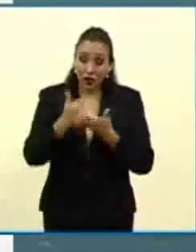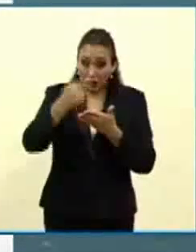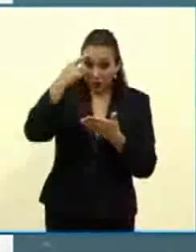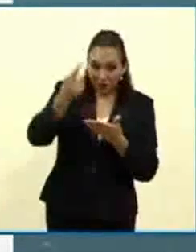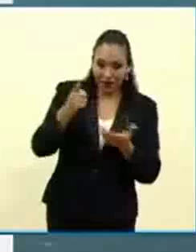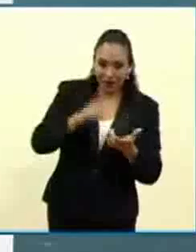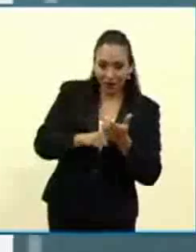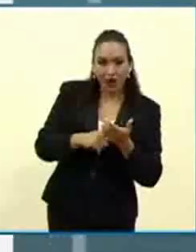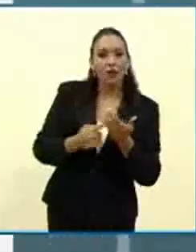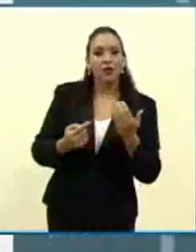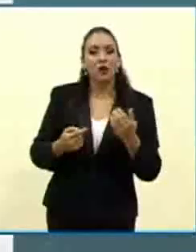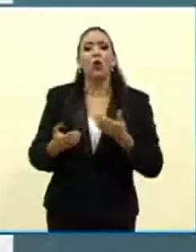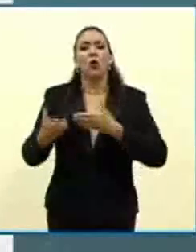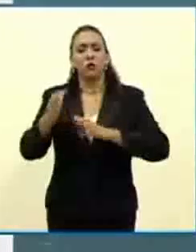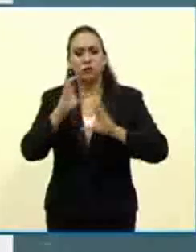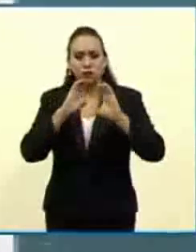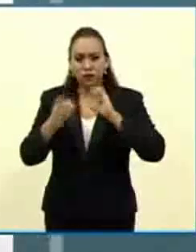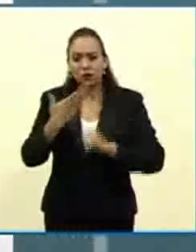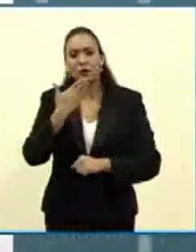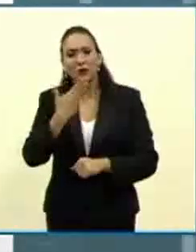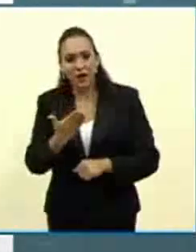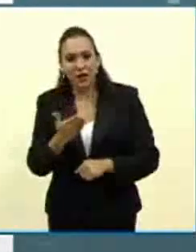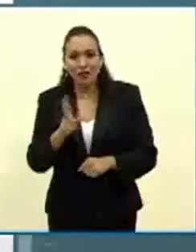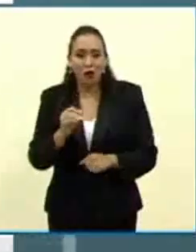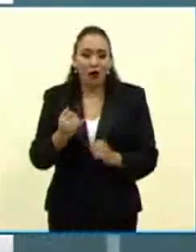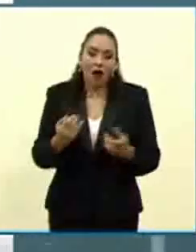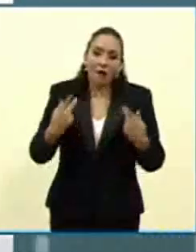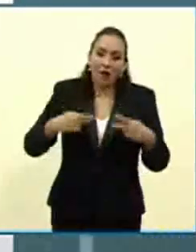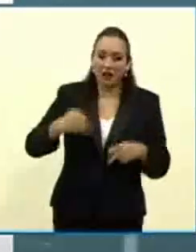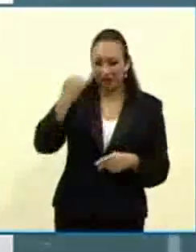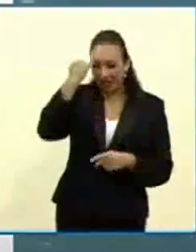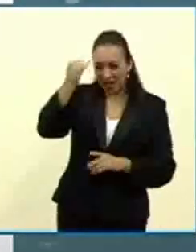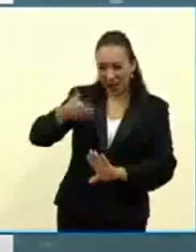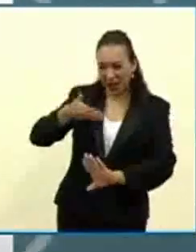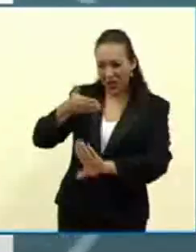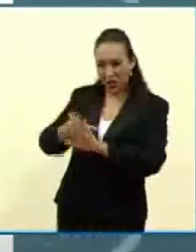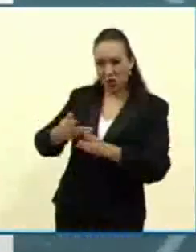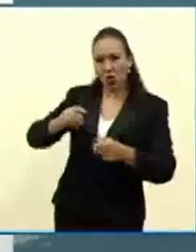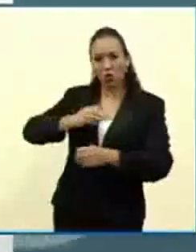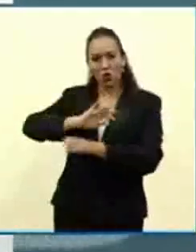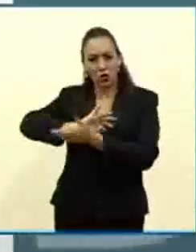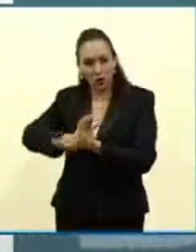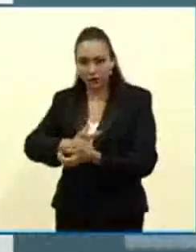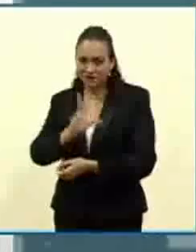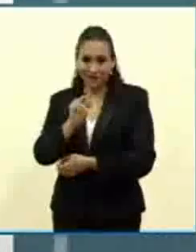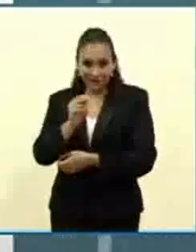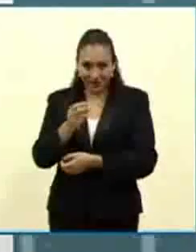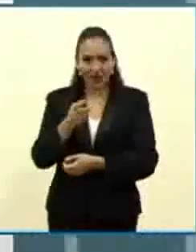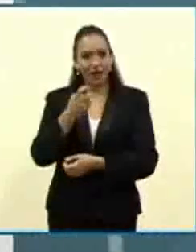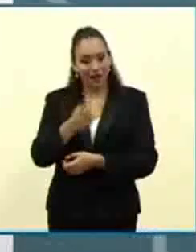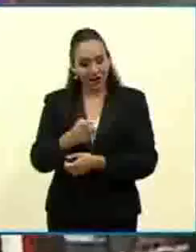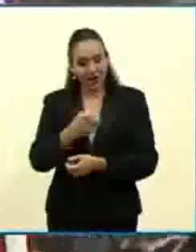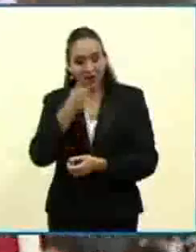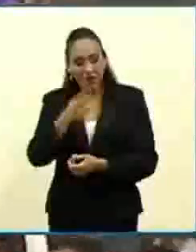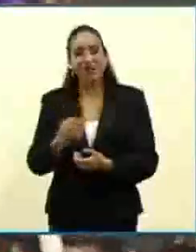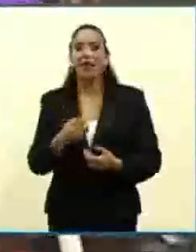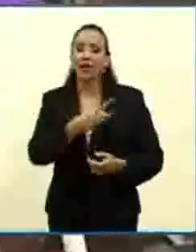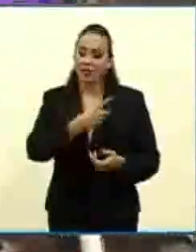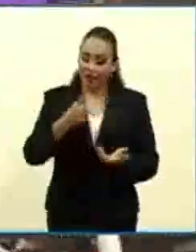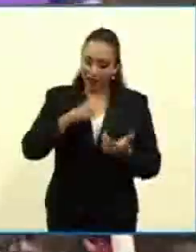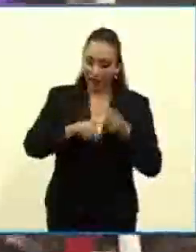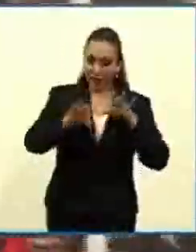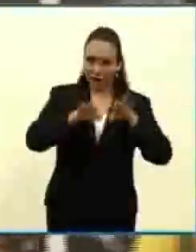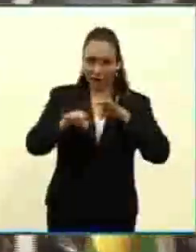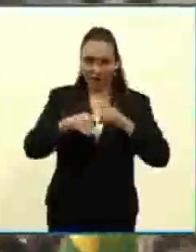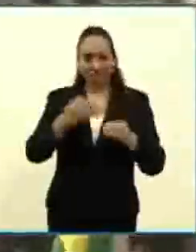de comunicación que eliminen los estereotipos, erradicar la violencia y la discriminación. El plan aplica tanto en